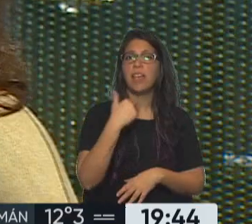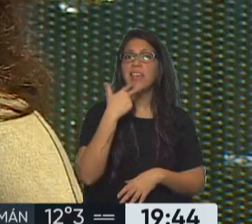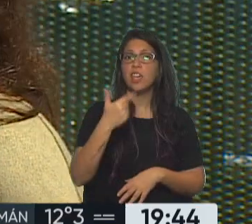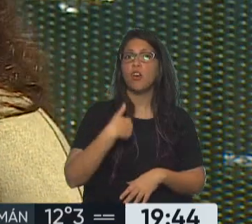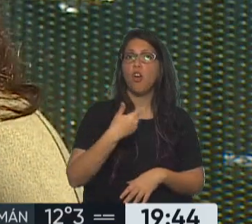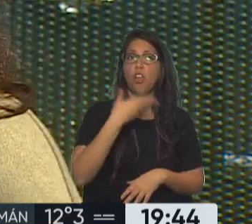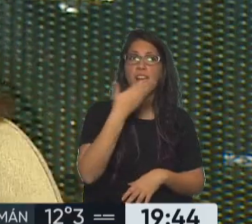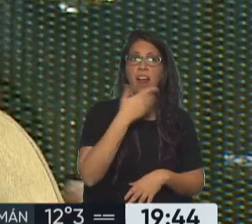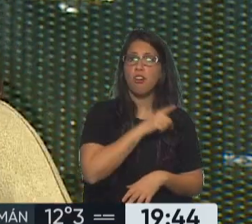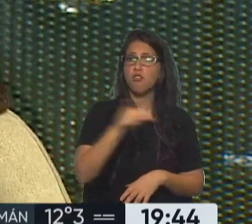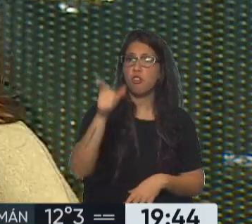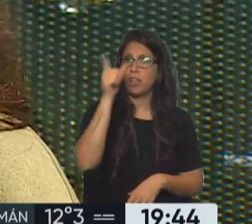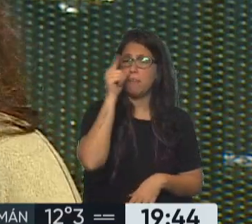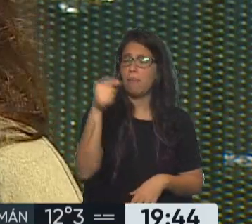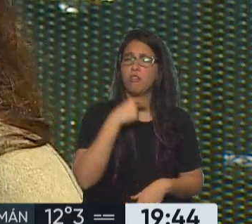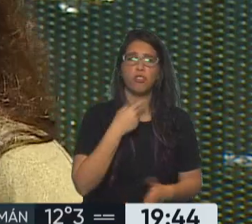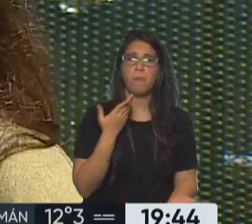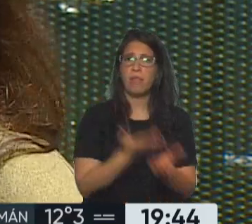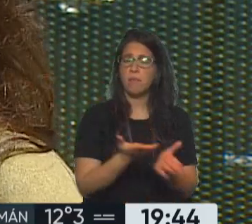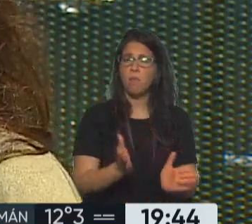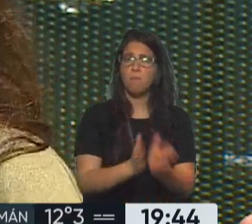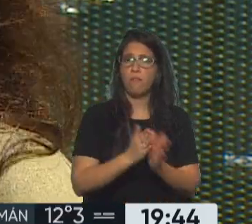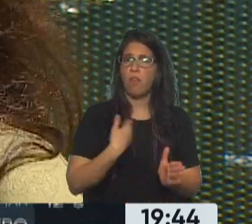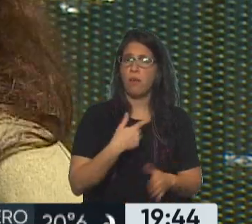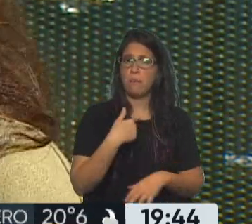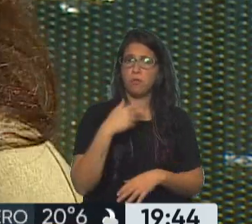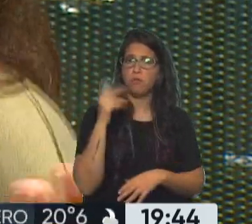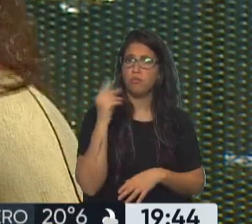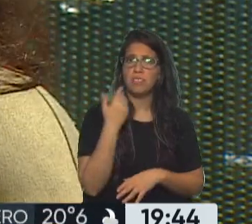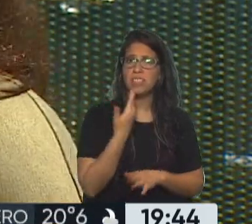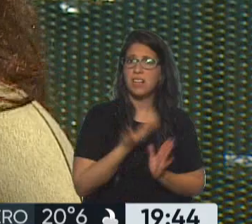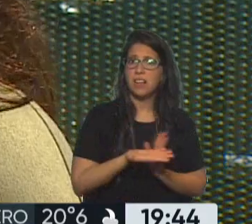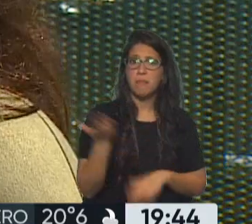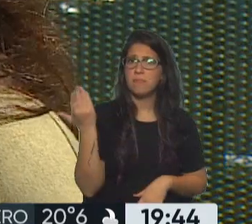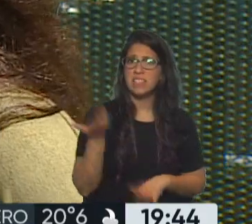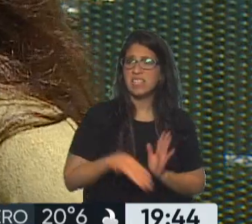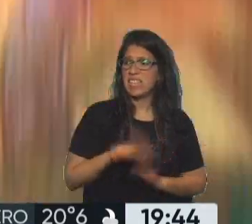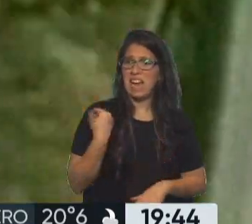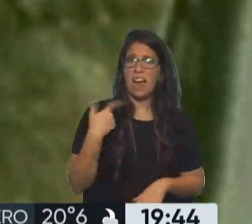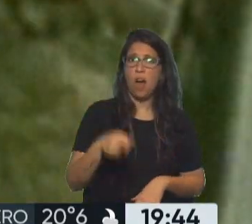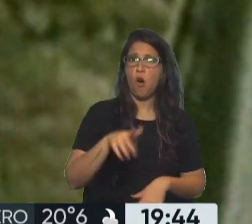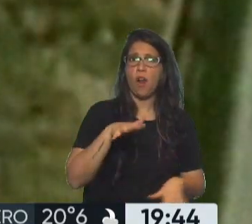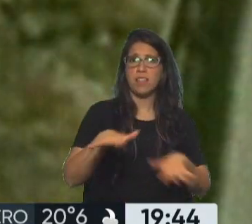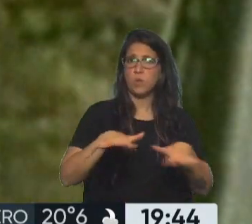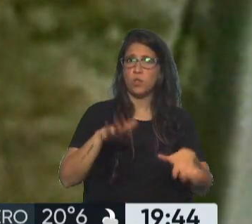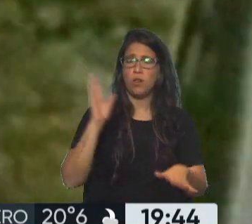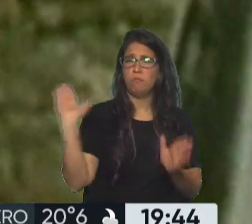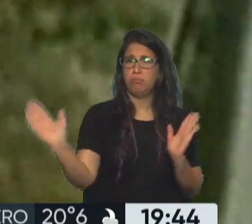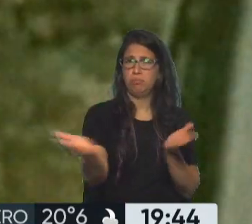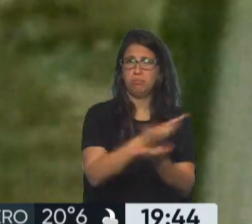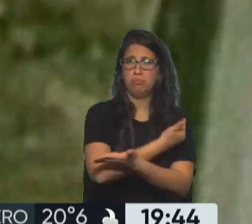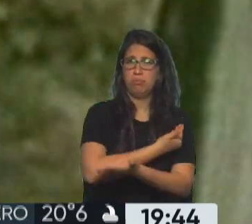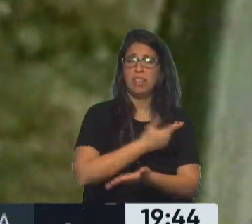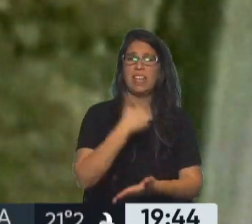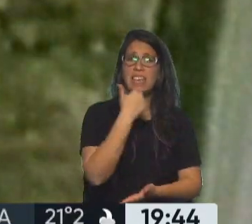declarar en contra de su padre. Nosotros entendemos que esta prohibición no debe ser admitida, especialmente en crímenes de lesa humanidad, y que tiene que ver con que los